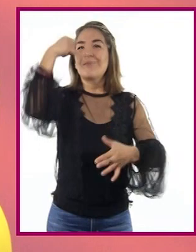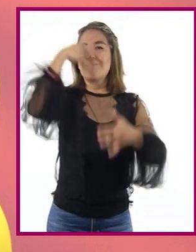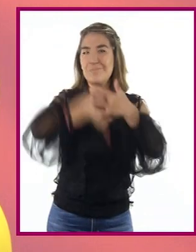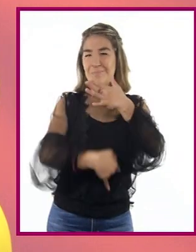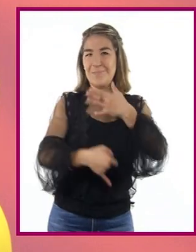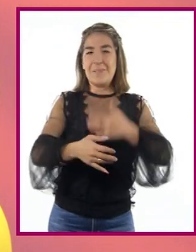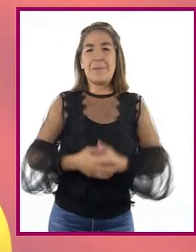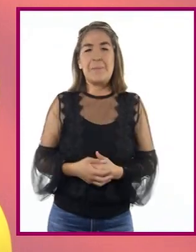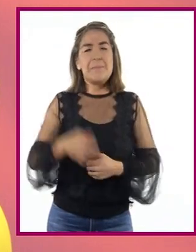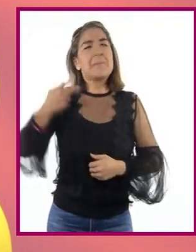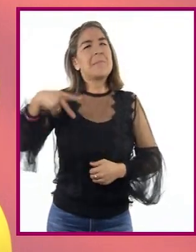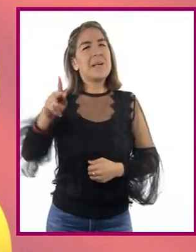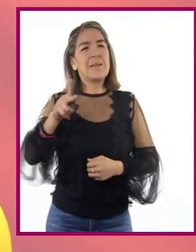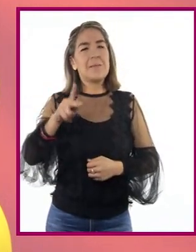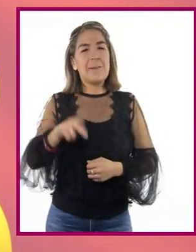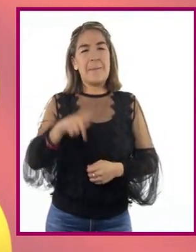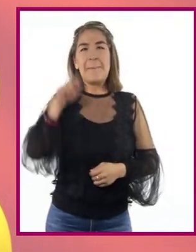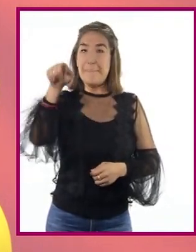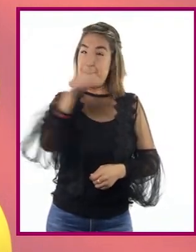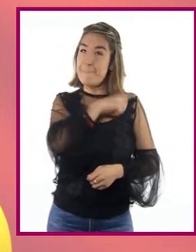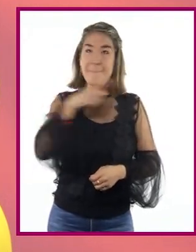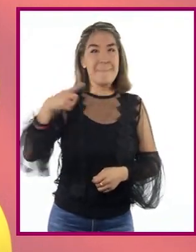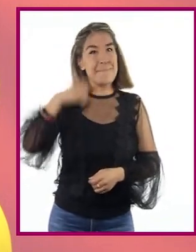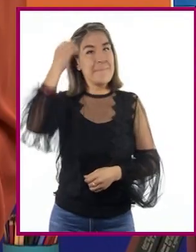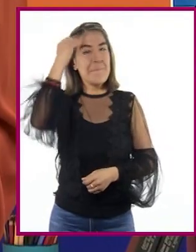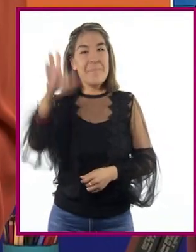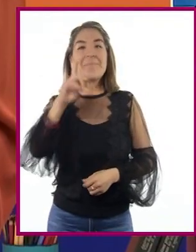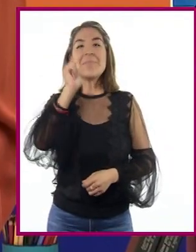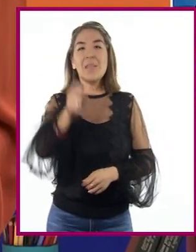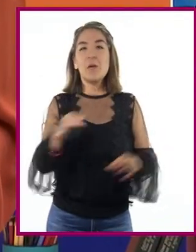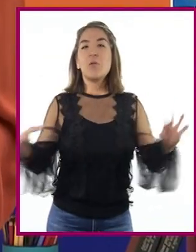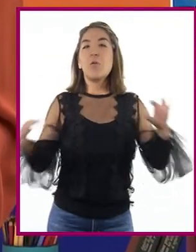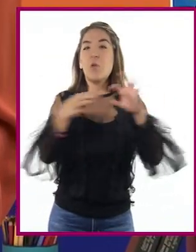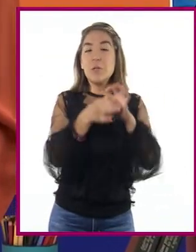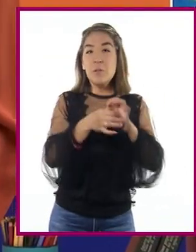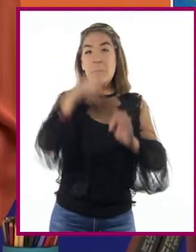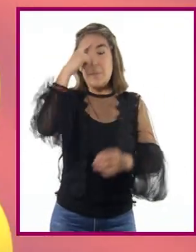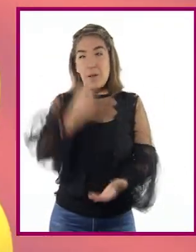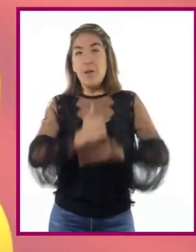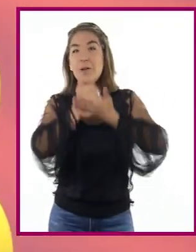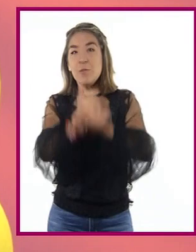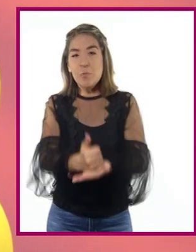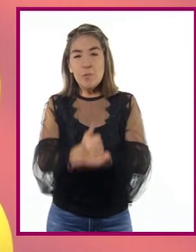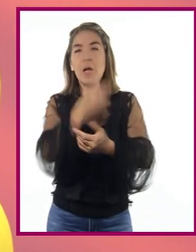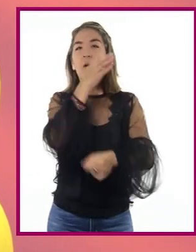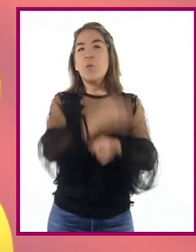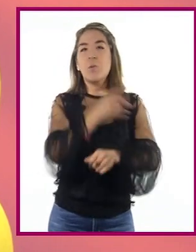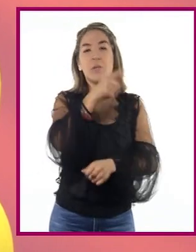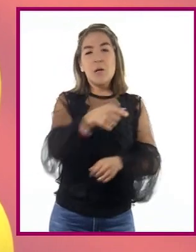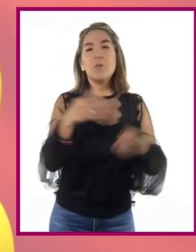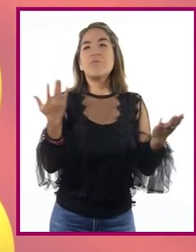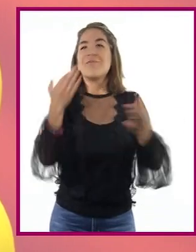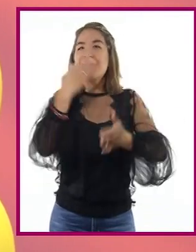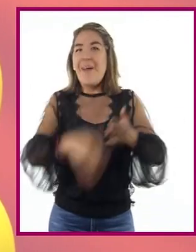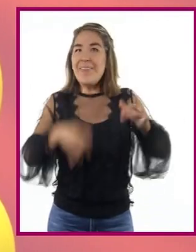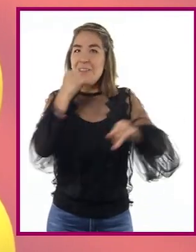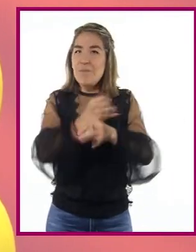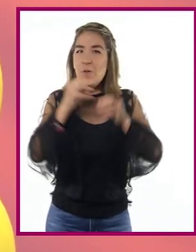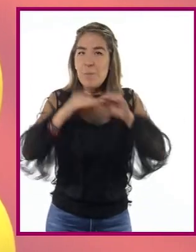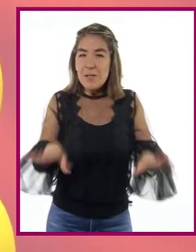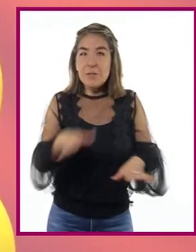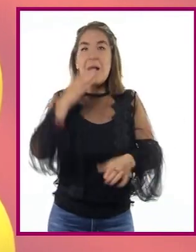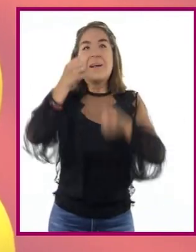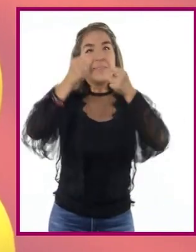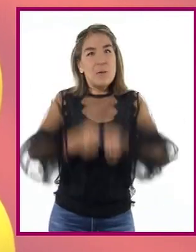argumentada. Pero no se les olvide que los conectores nos ayudarán mucho si ustedes no tienen datos duros o